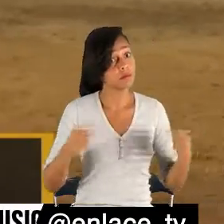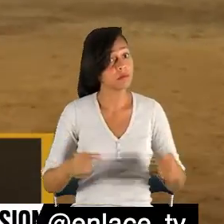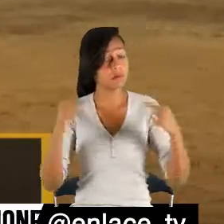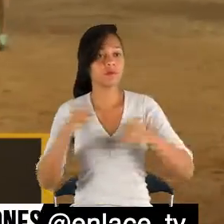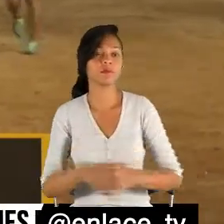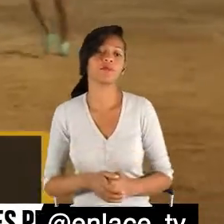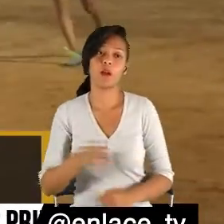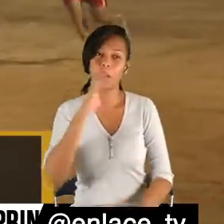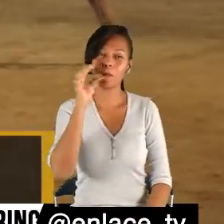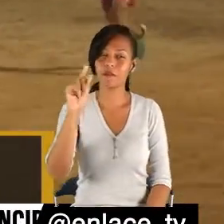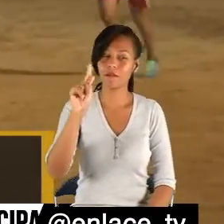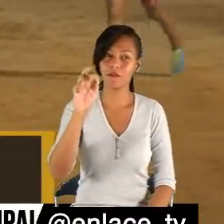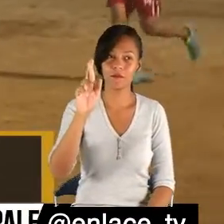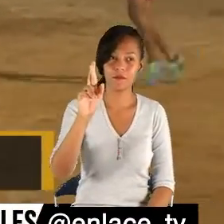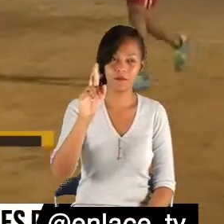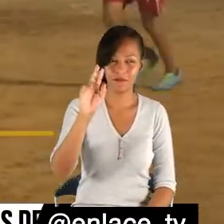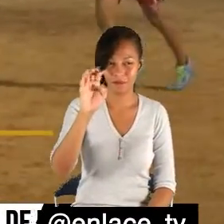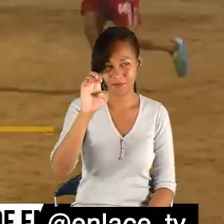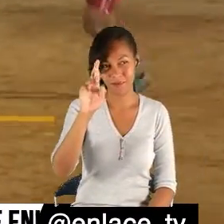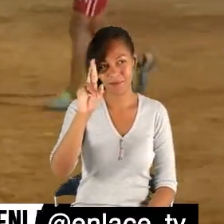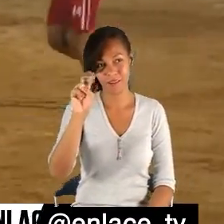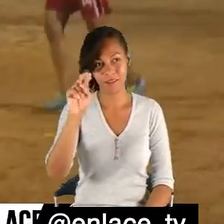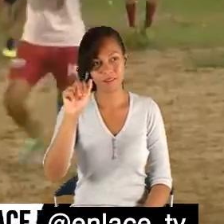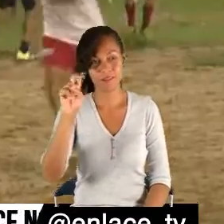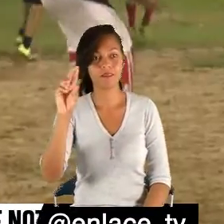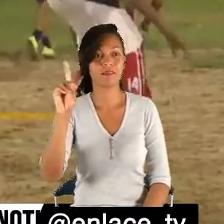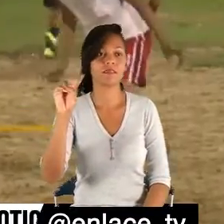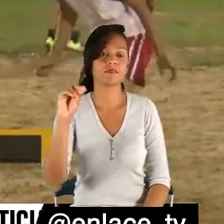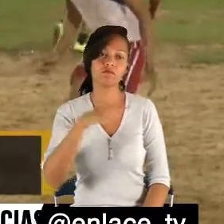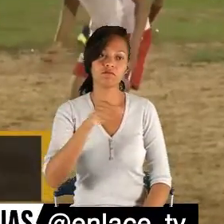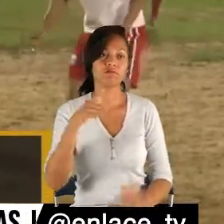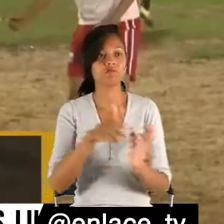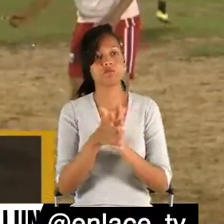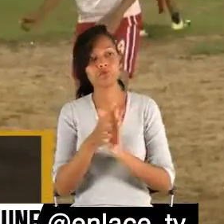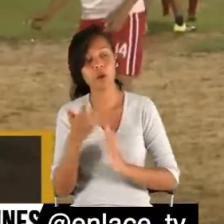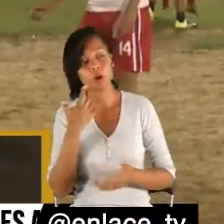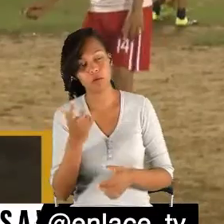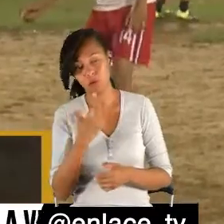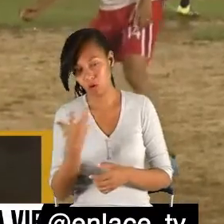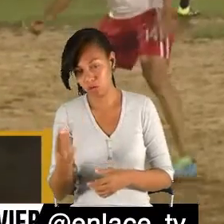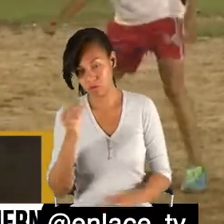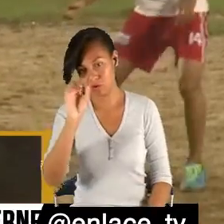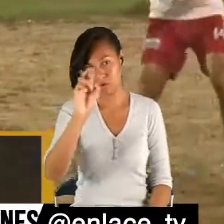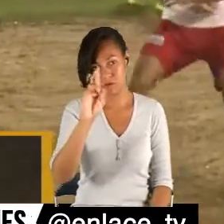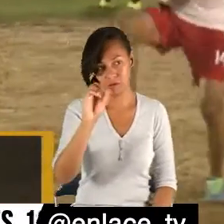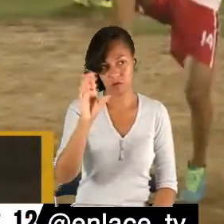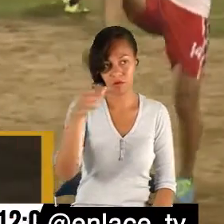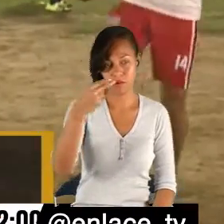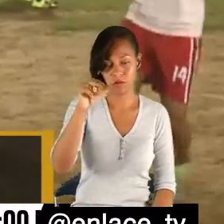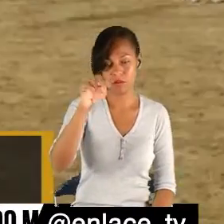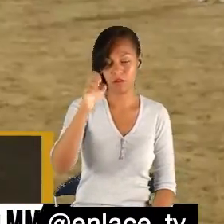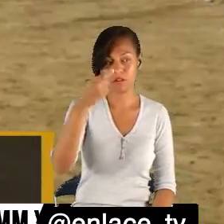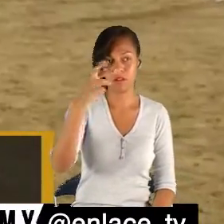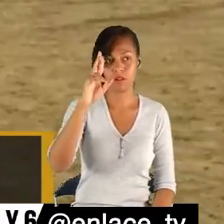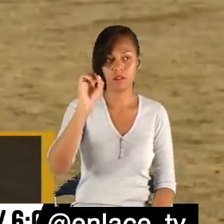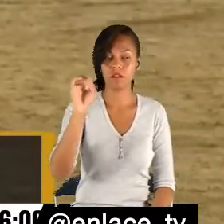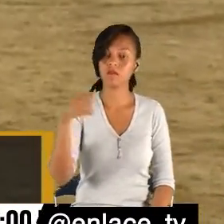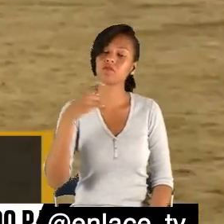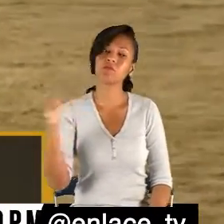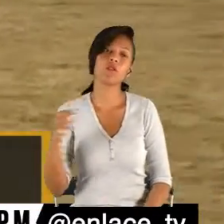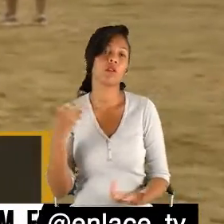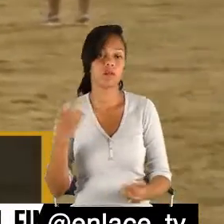fernando cortina presenta un balance de lo que ha sido hasta el momento la participación del club oro negro en el campeonato nacional de la difútbol categoría